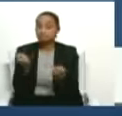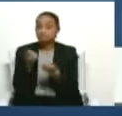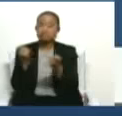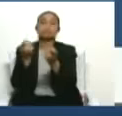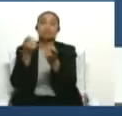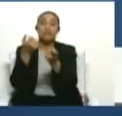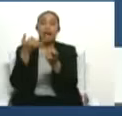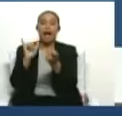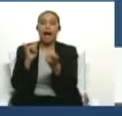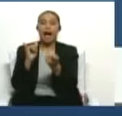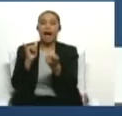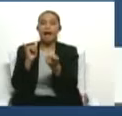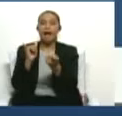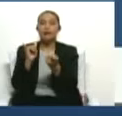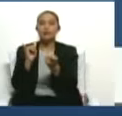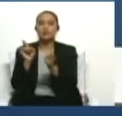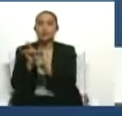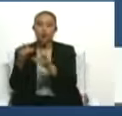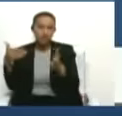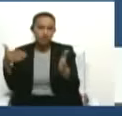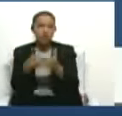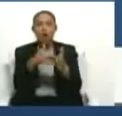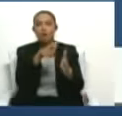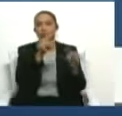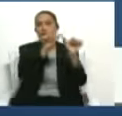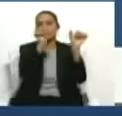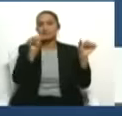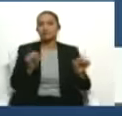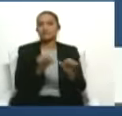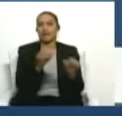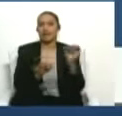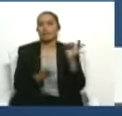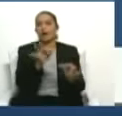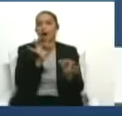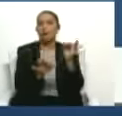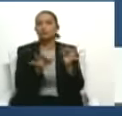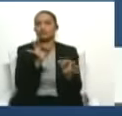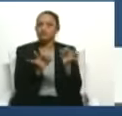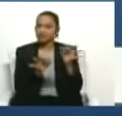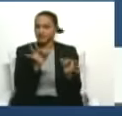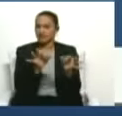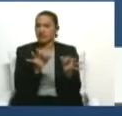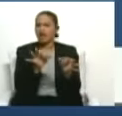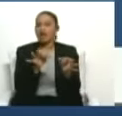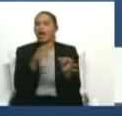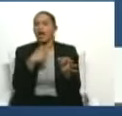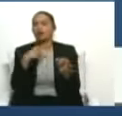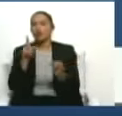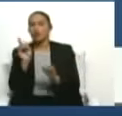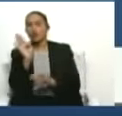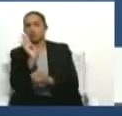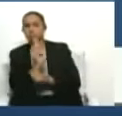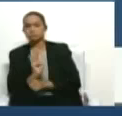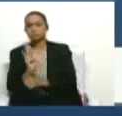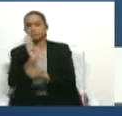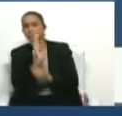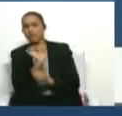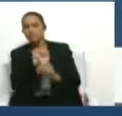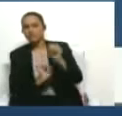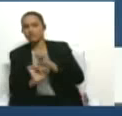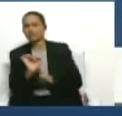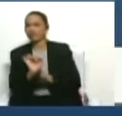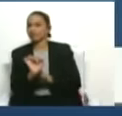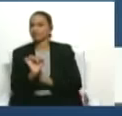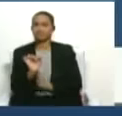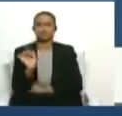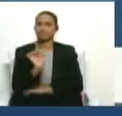afectación al sistema de justicia y a las propias personas que ellos, entre comillas, dicen defender, ¿no? Yo quiero destacar que